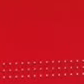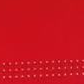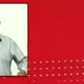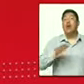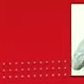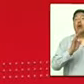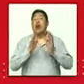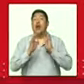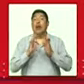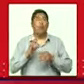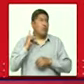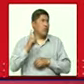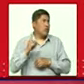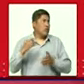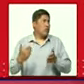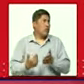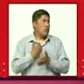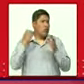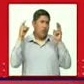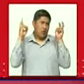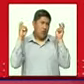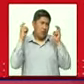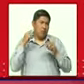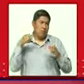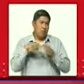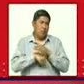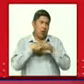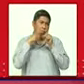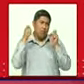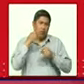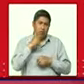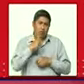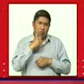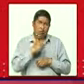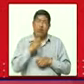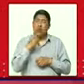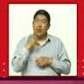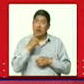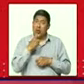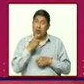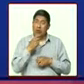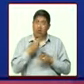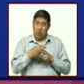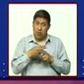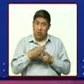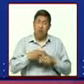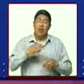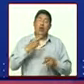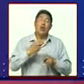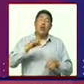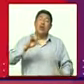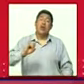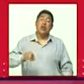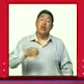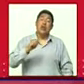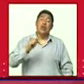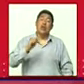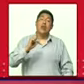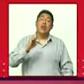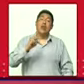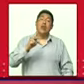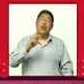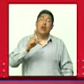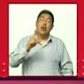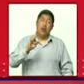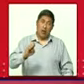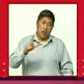Vamos a hablar acerca de un nuevo caso de feminicidio. Esta vez la víctima tiene un nombre, sí, Jacqueline. ¿Qué fue lo que ha pasado con ella?